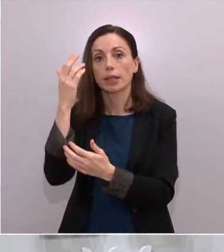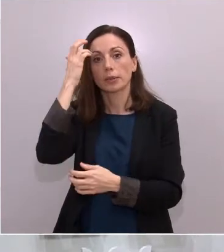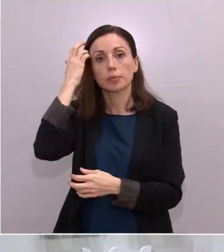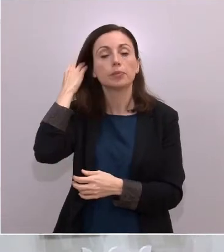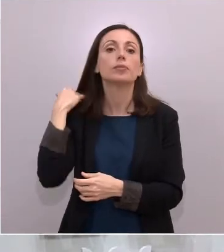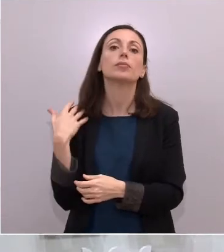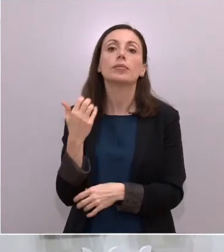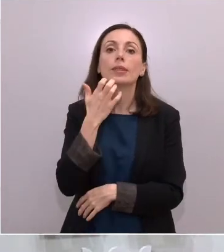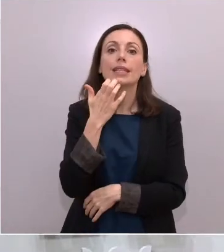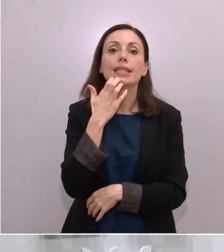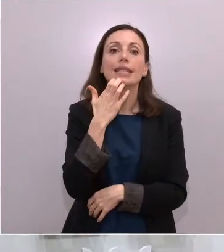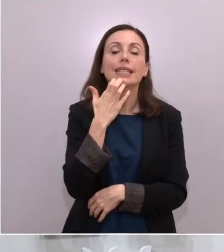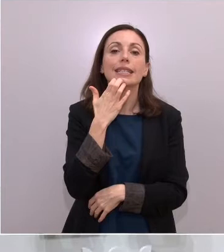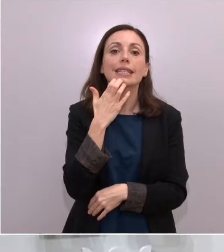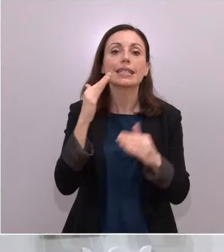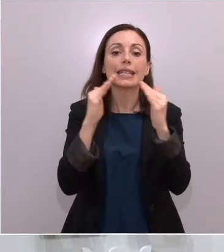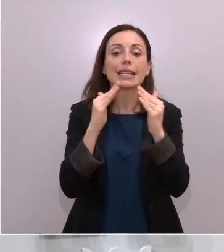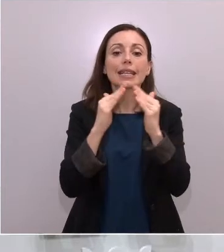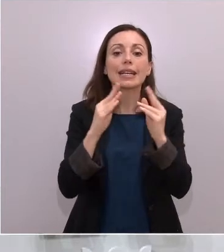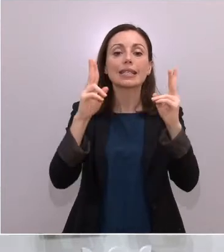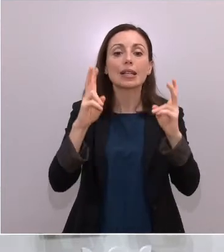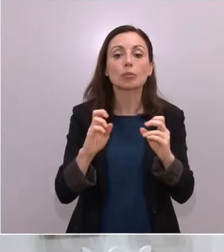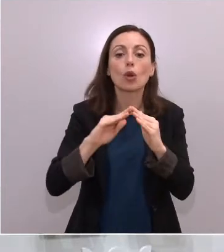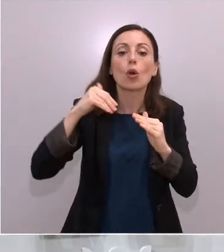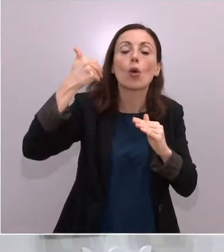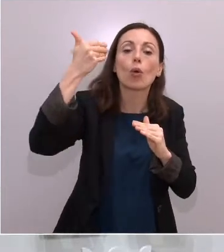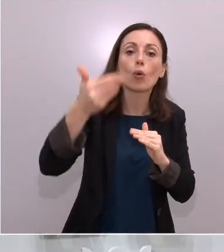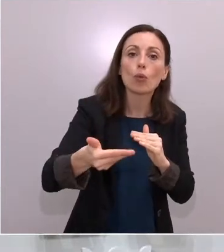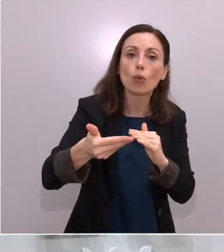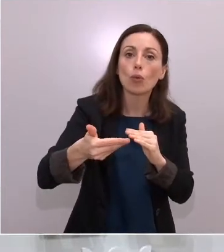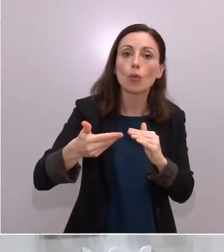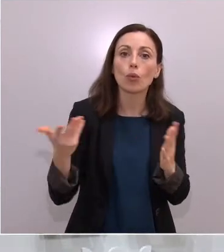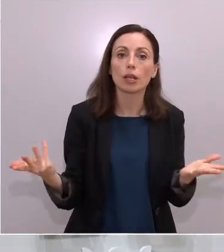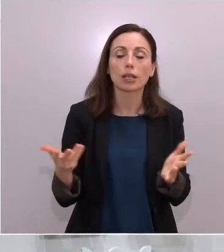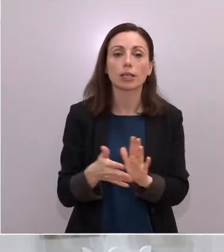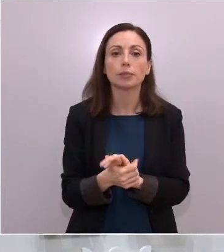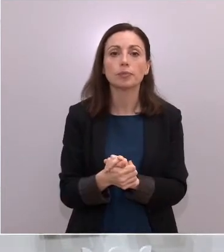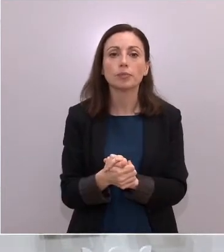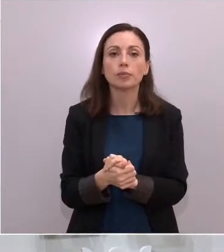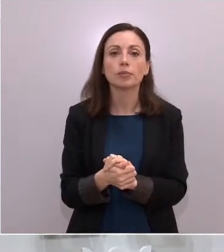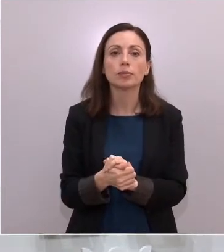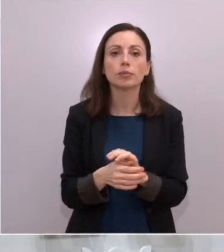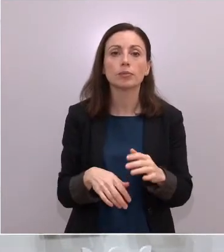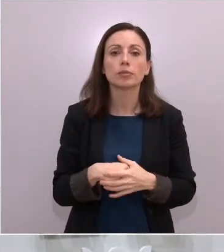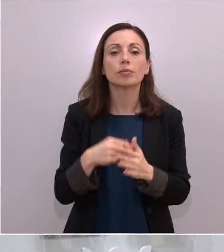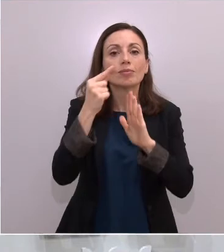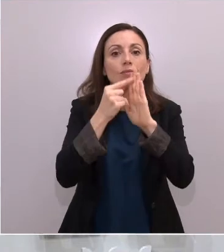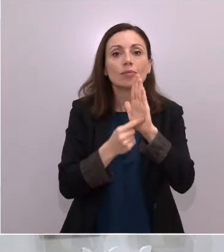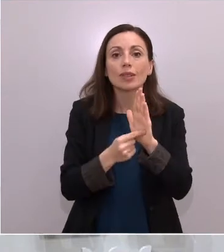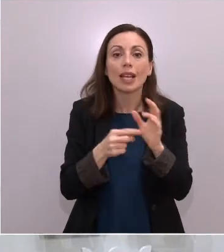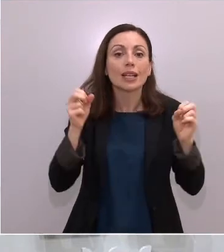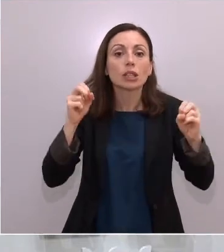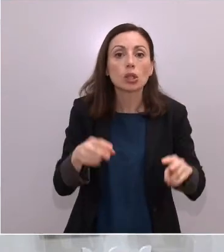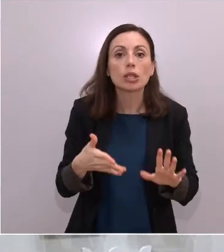Si vamos a iniciar el desconfinamiento a aquellas comunidades autónomas o aquellos territorios que tenemos los mejores datos, no